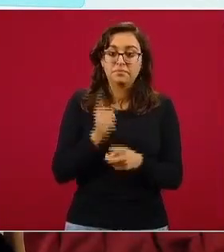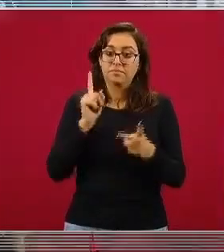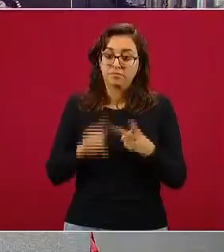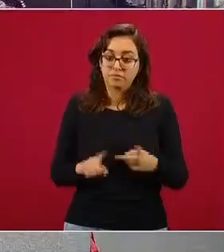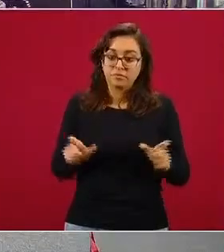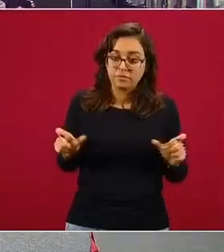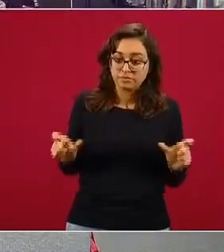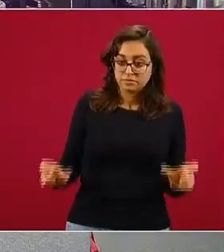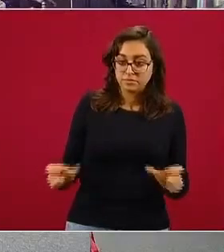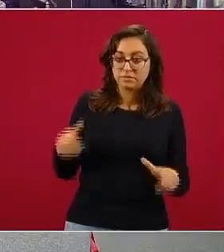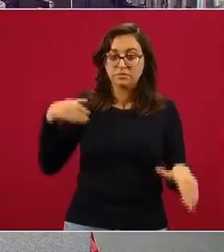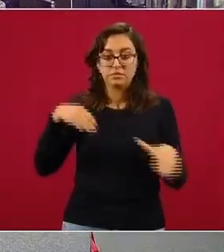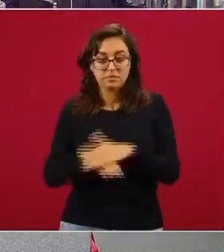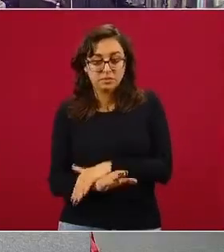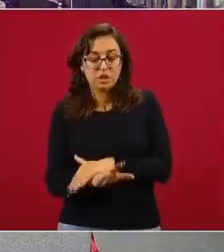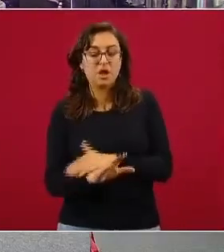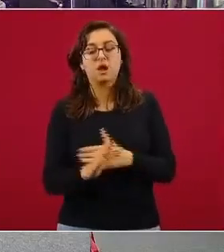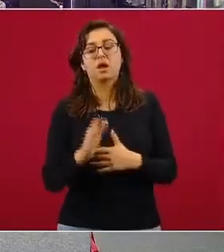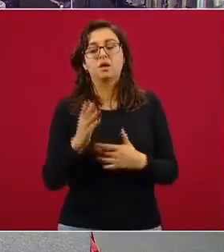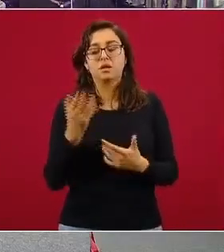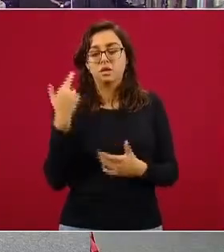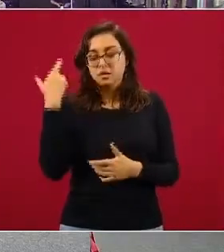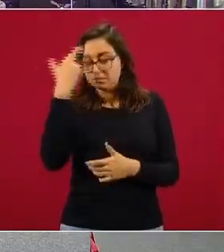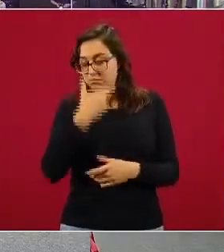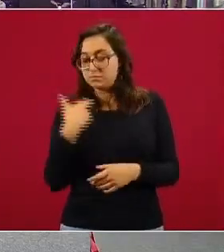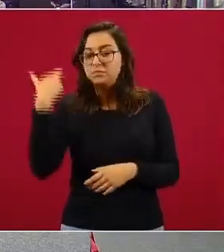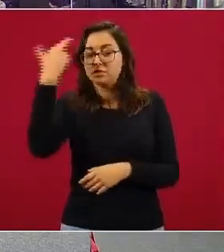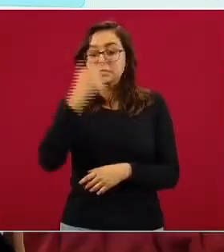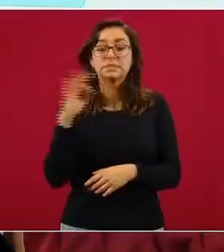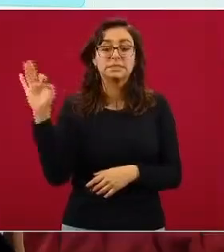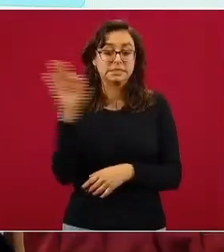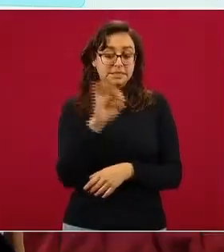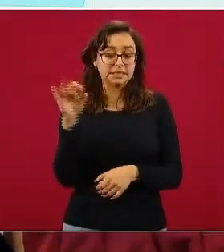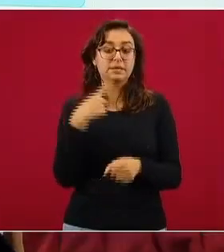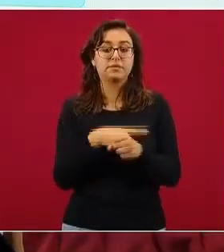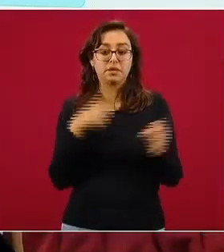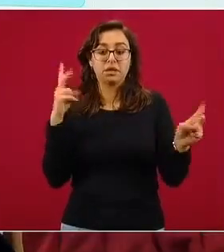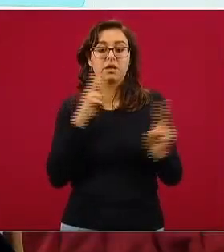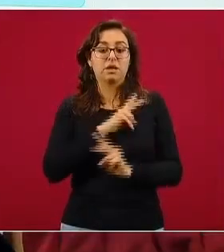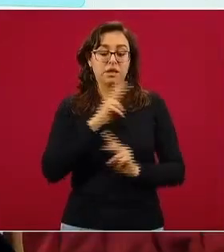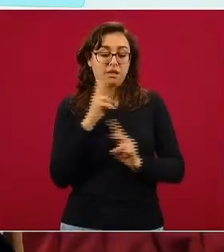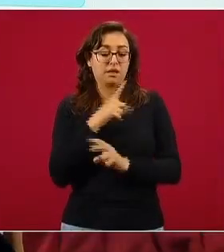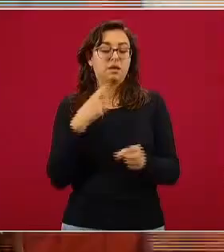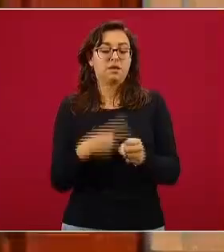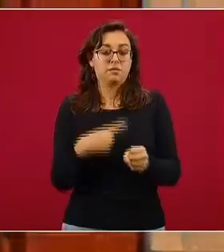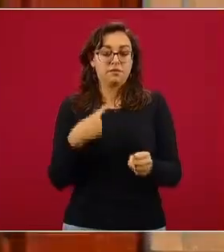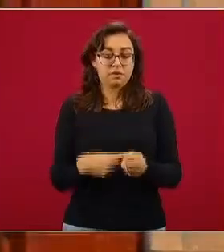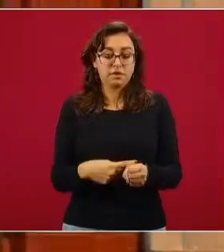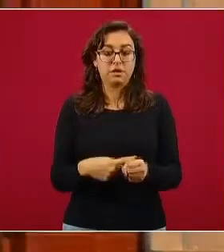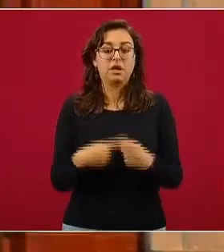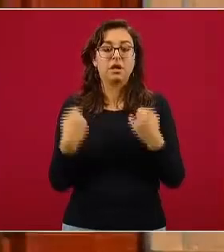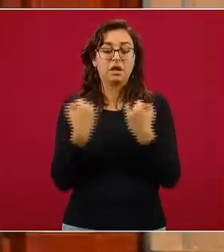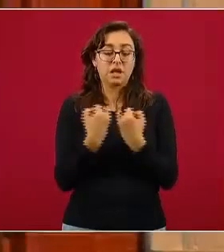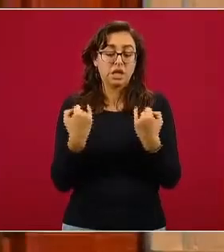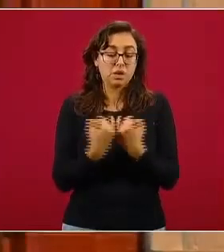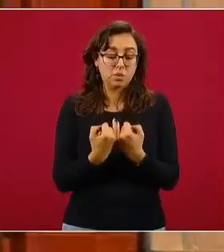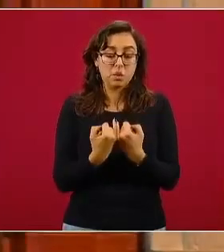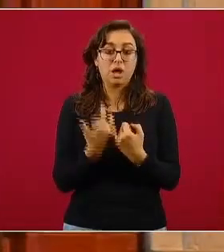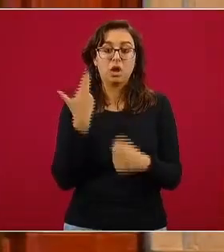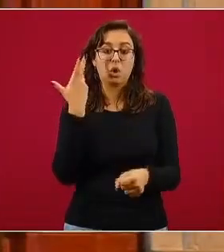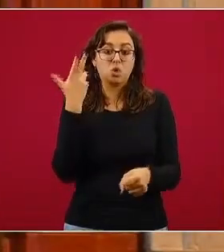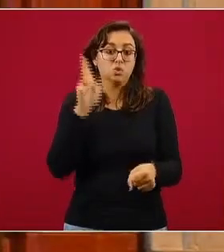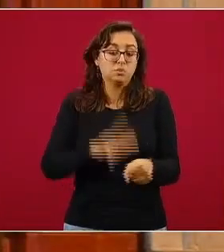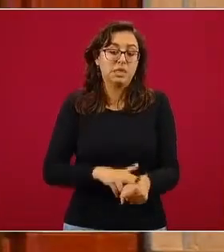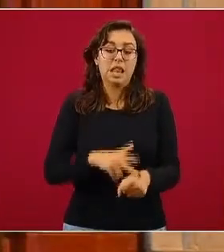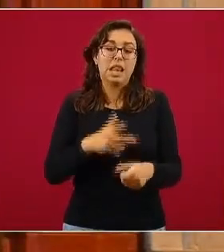al inicio, al ingreso de los hospitales para ver casos sospechosos de enfermedad respiratoria y en su caso tener hospitales,